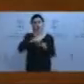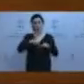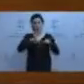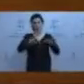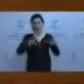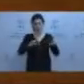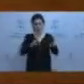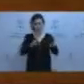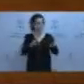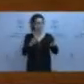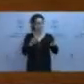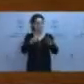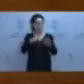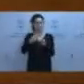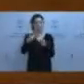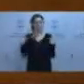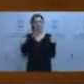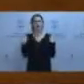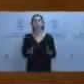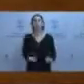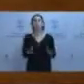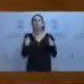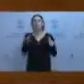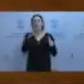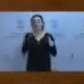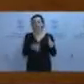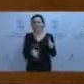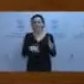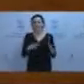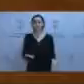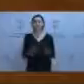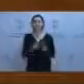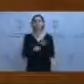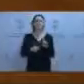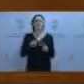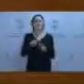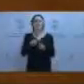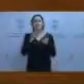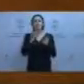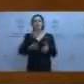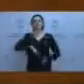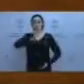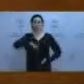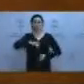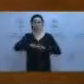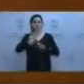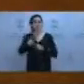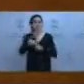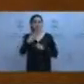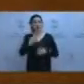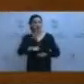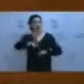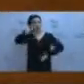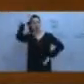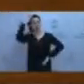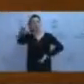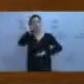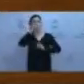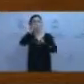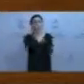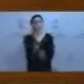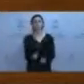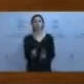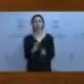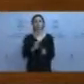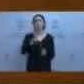por ejemplo, y analice quién tiene esas competencias. Y es más, aún no tengo capacidad adivinatoria para saber cuáles van a ser los presupuestos que se